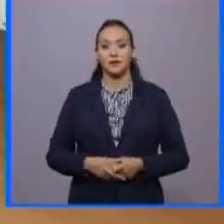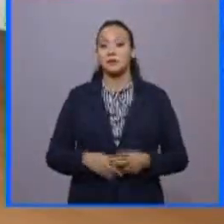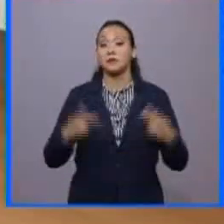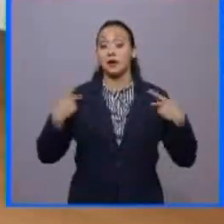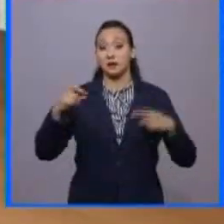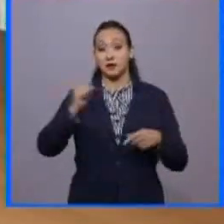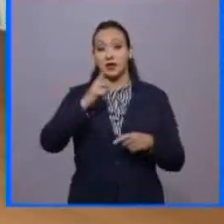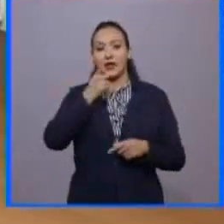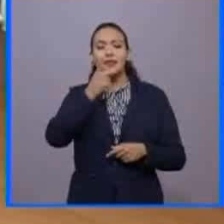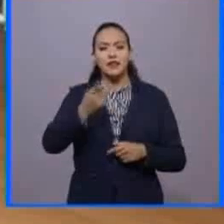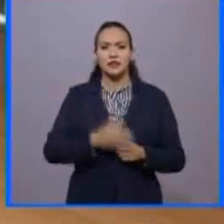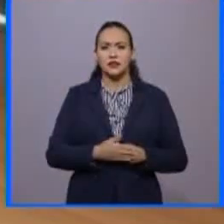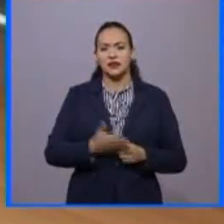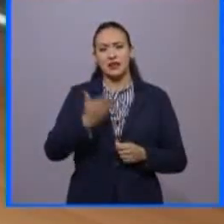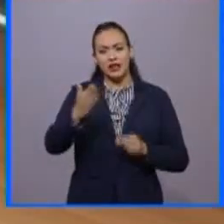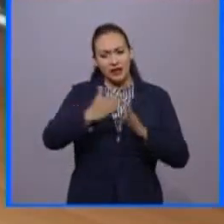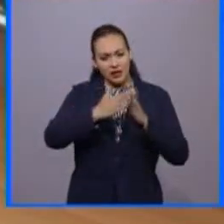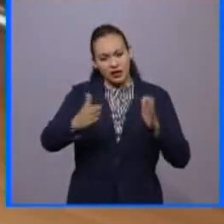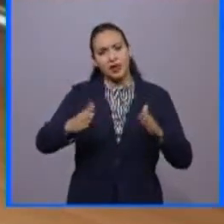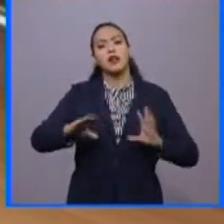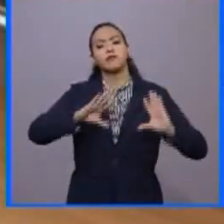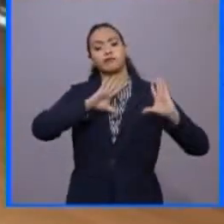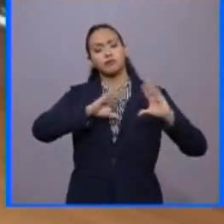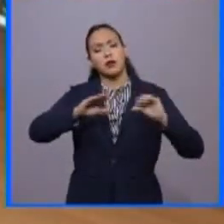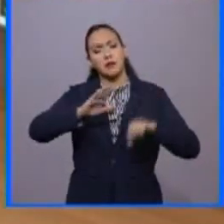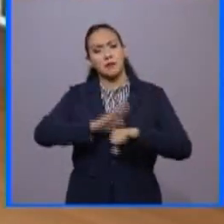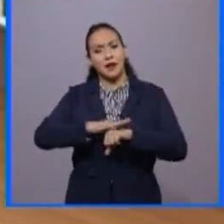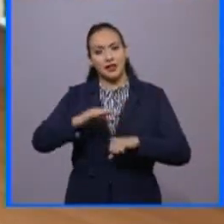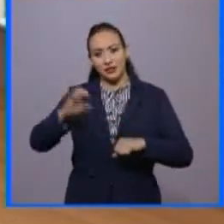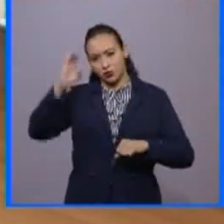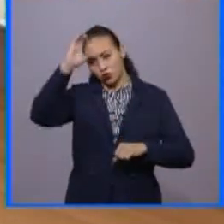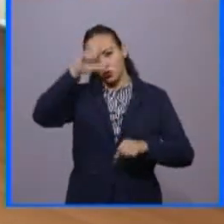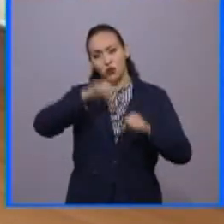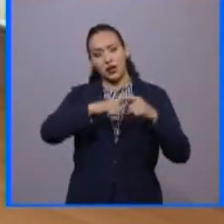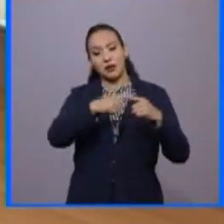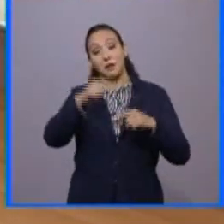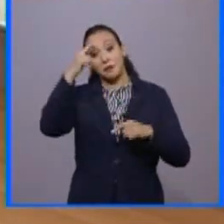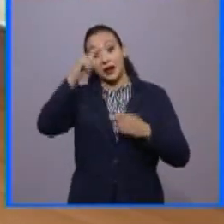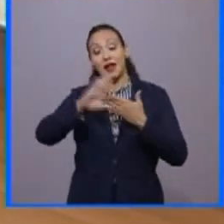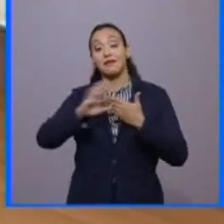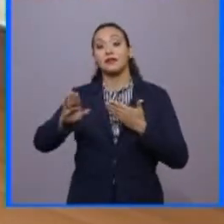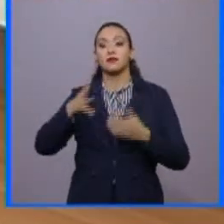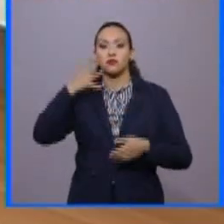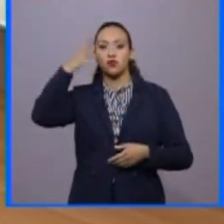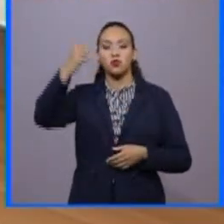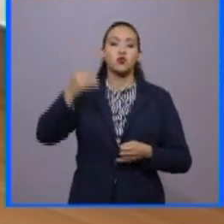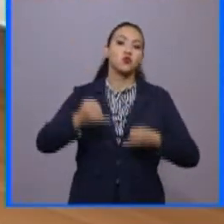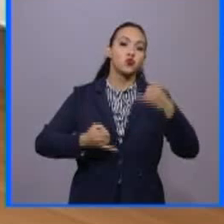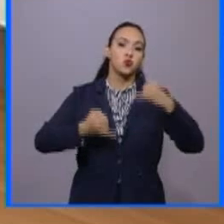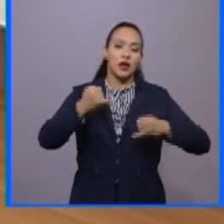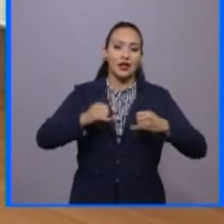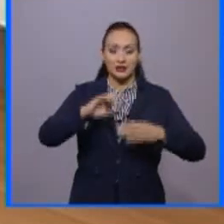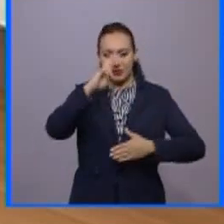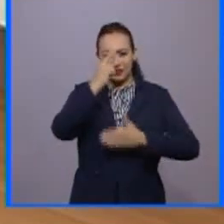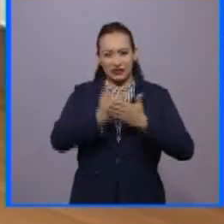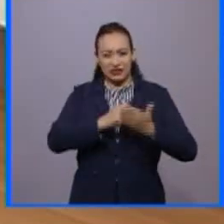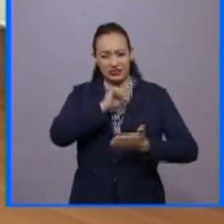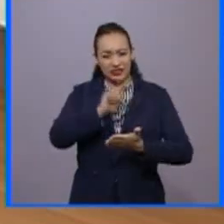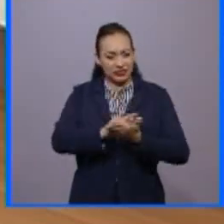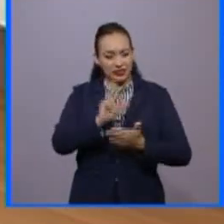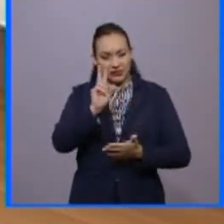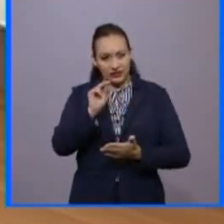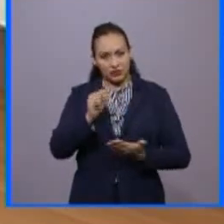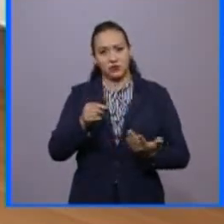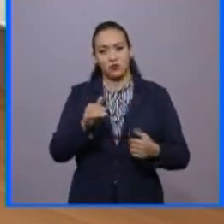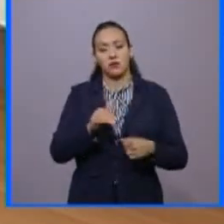Académicos exigieron ampliar el conocimiento intercultural para evitar que juristas sigan perpetuando injusticias estructurales